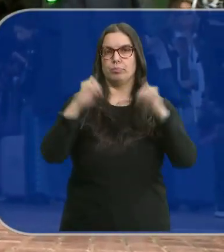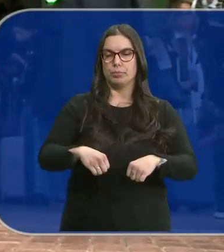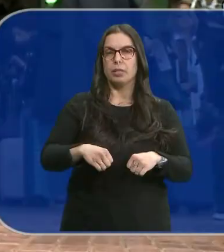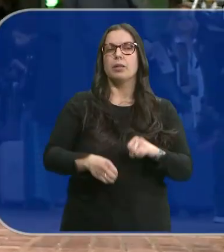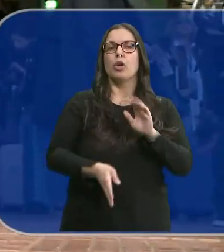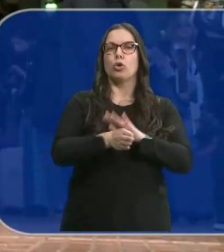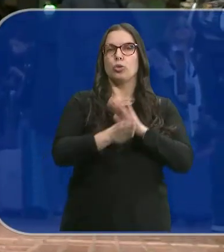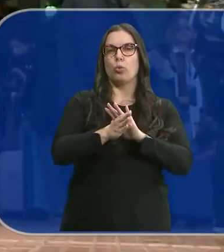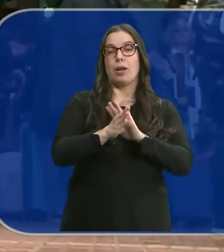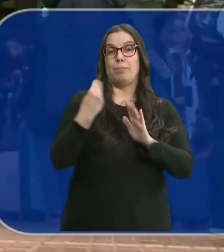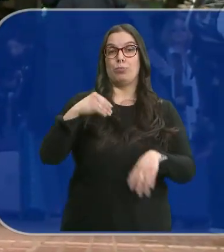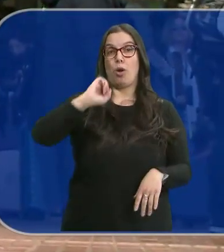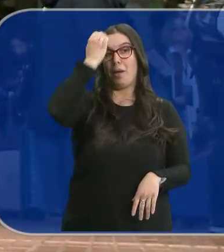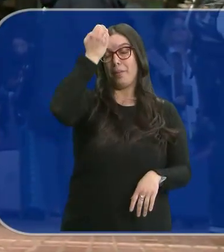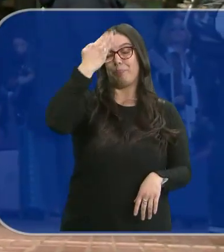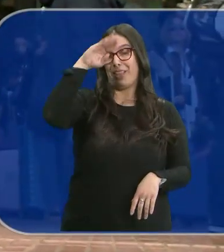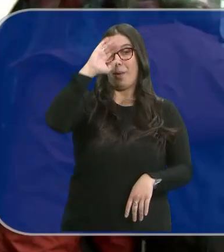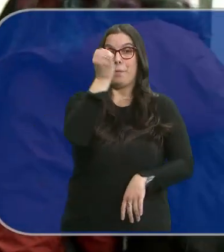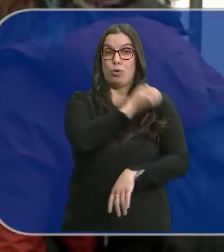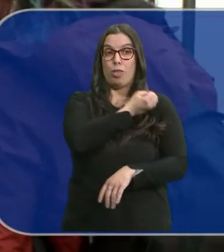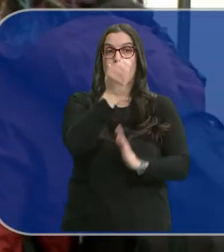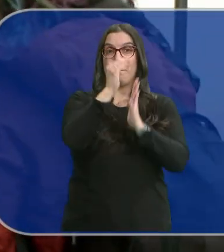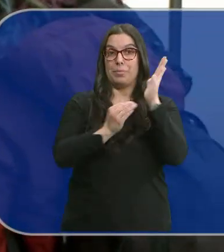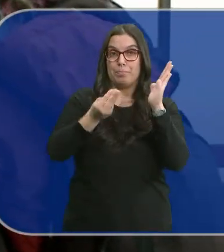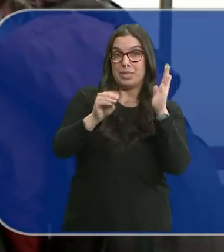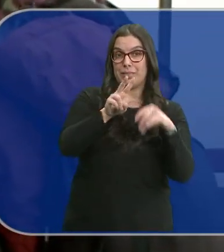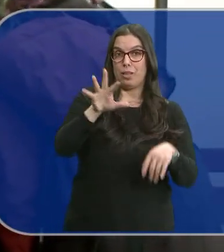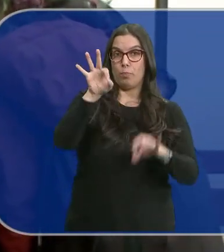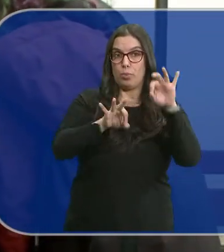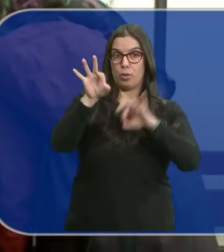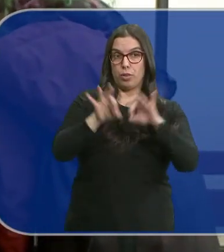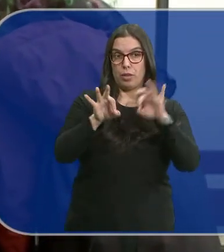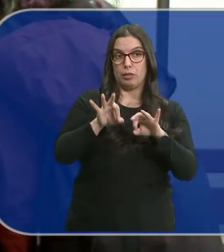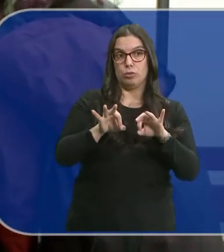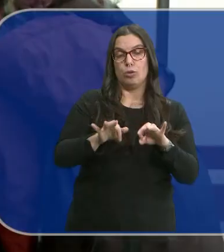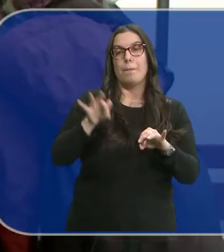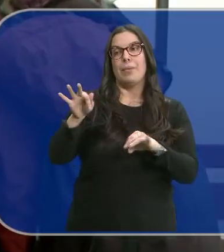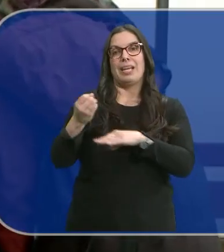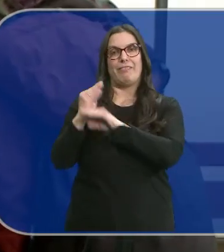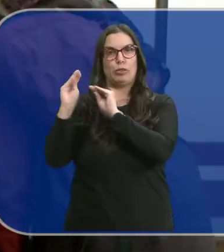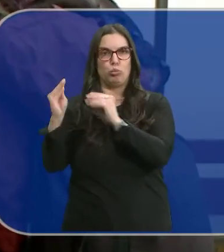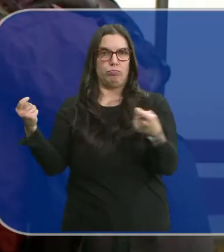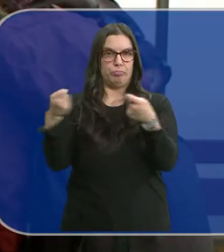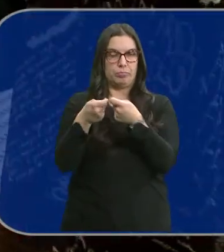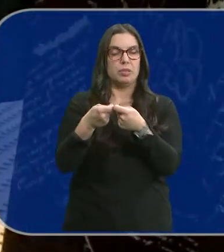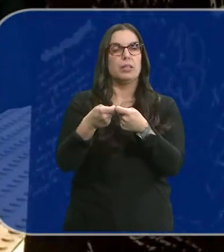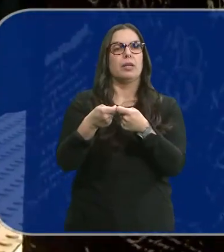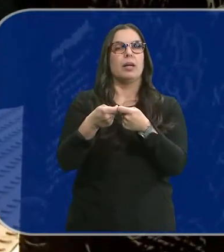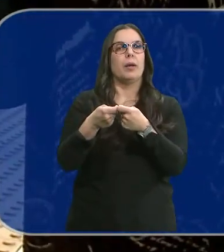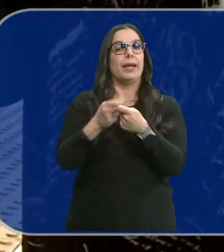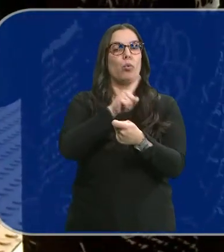que ofrecía a los empadronados en Castilla y León, que es del 25%, para sumar al que ofrece la operadora. Será con